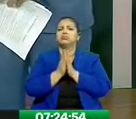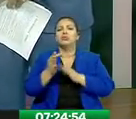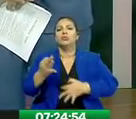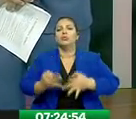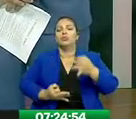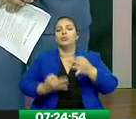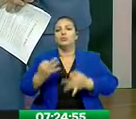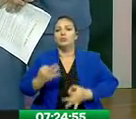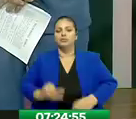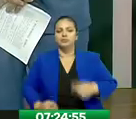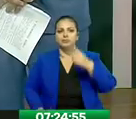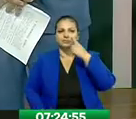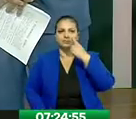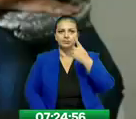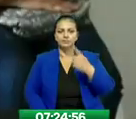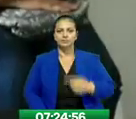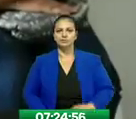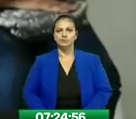el informe.